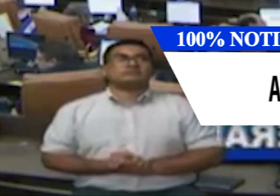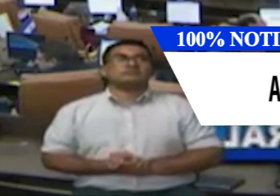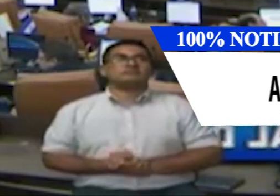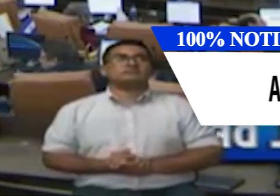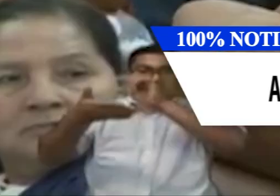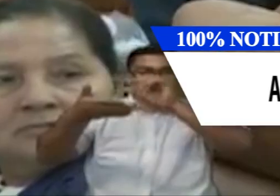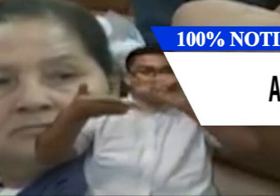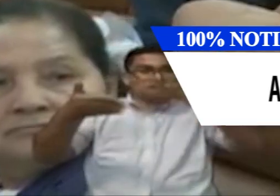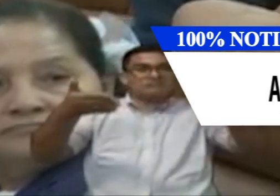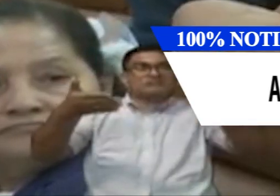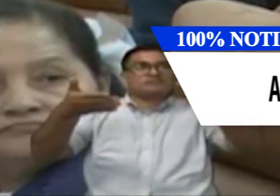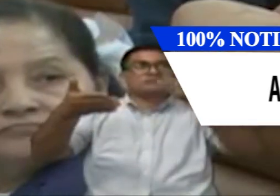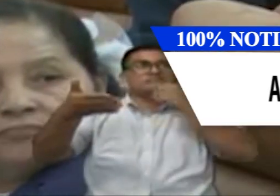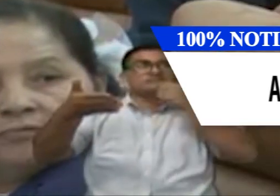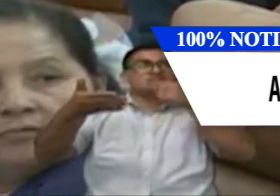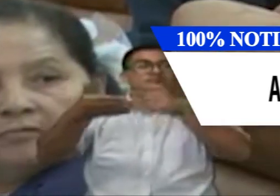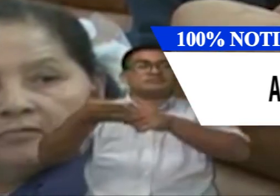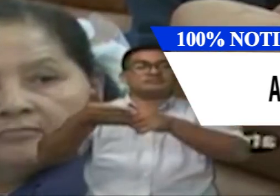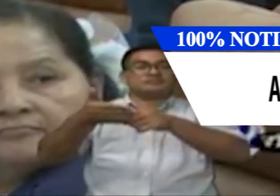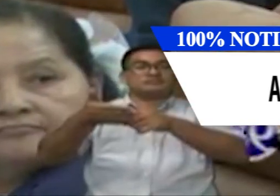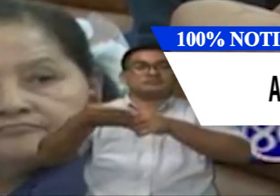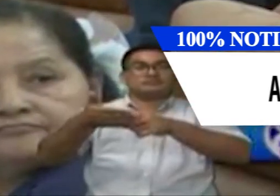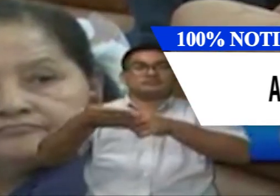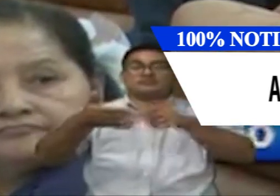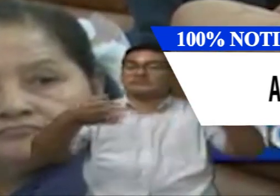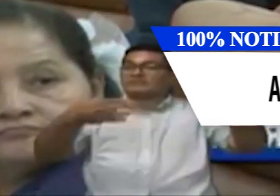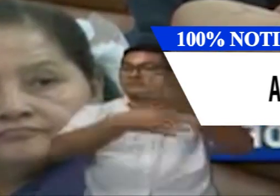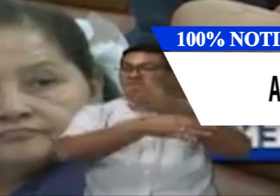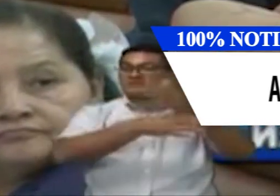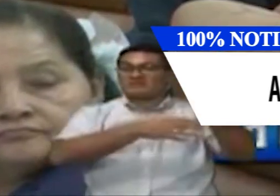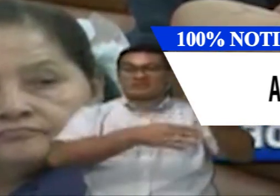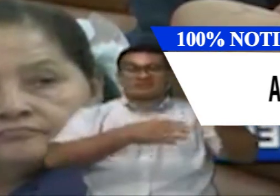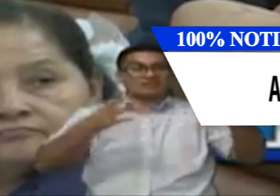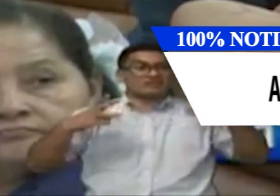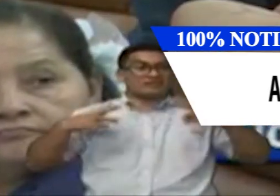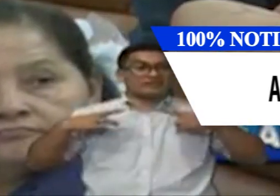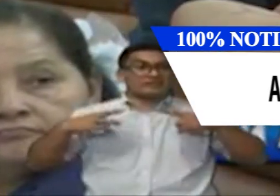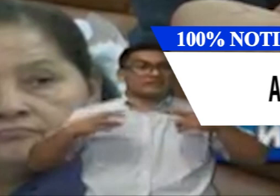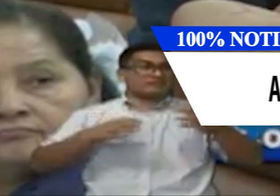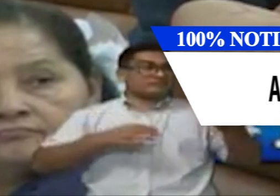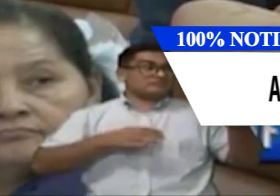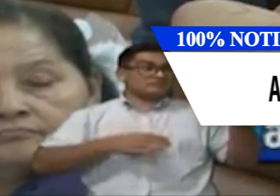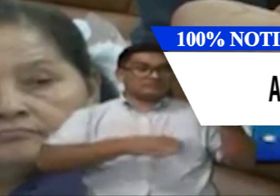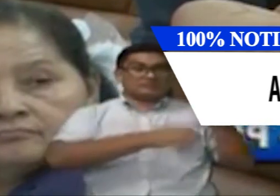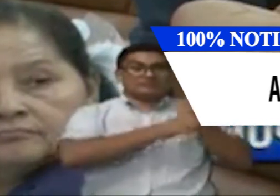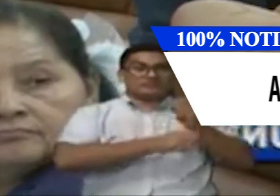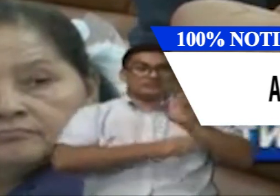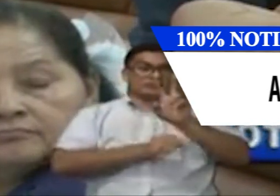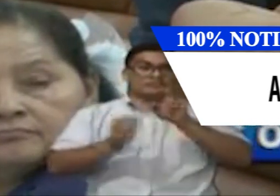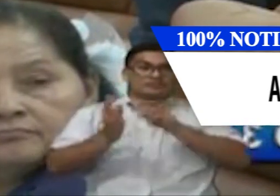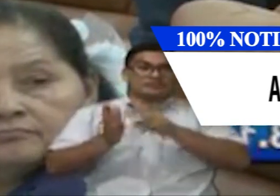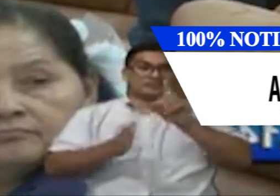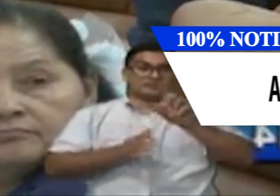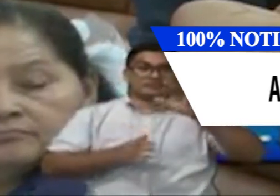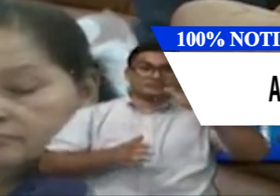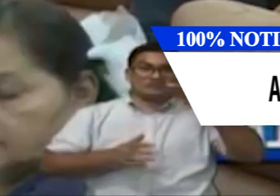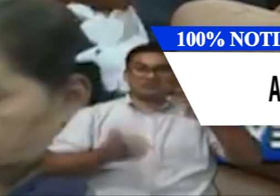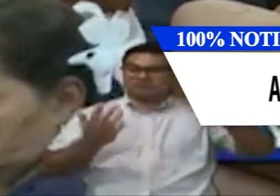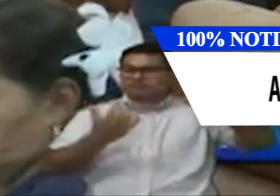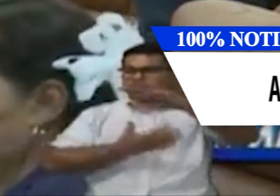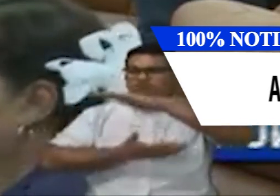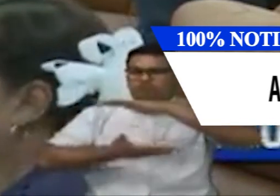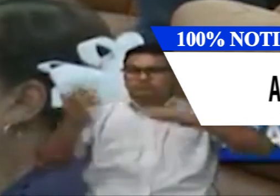próximo año. Los disturbios sociales de abril del 2018 y sus consecuencias